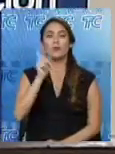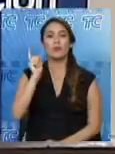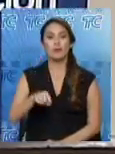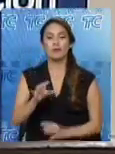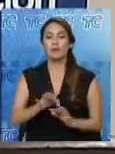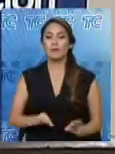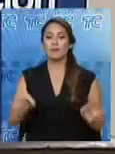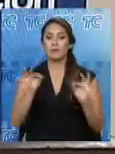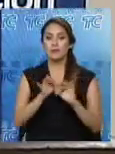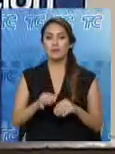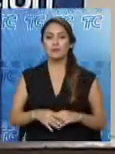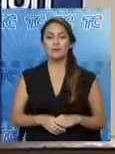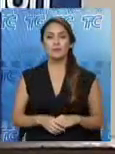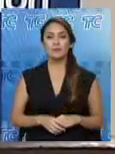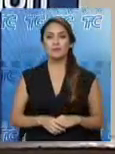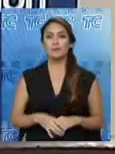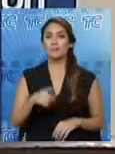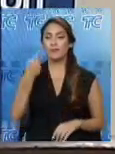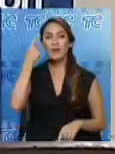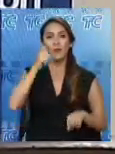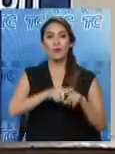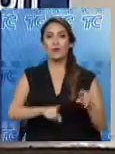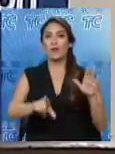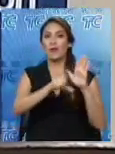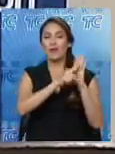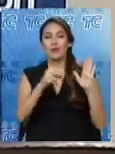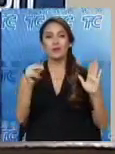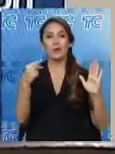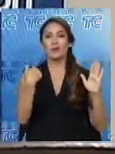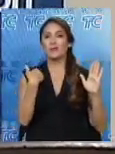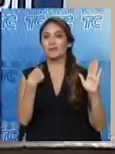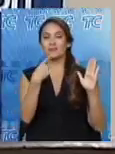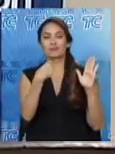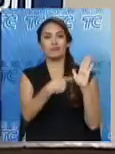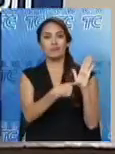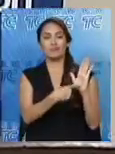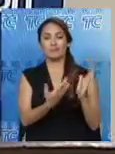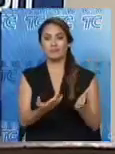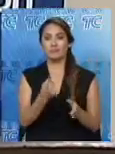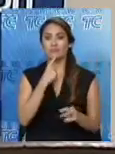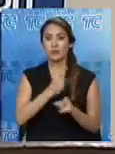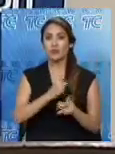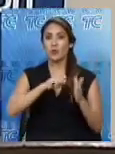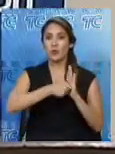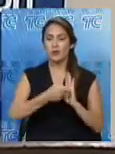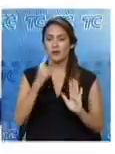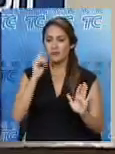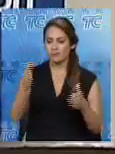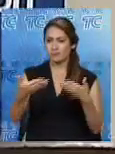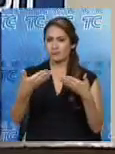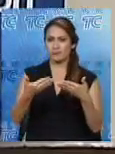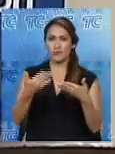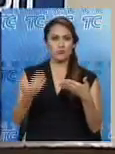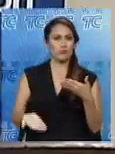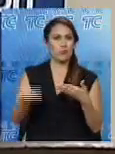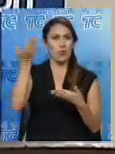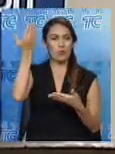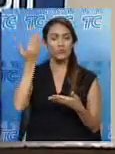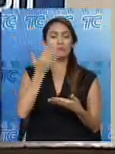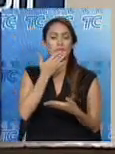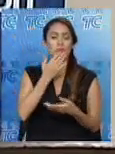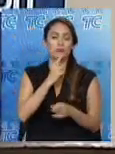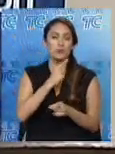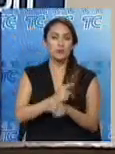tanto, tal acuerdo no se enmarca en la ley y puede ser glosada por la Contraloría General del Estado, lo que significa